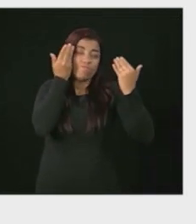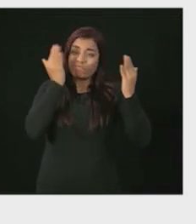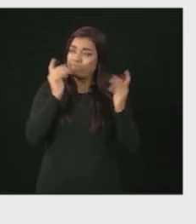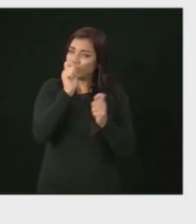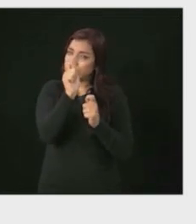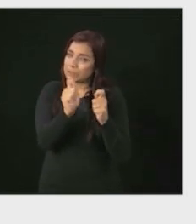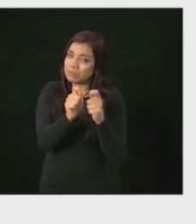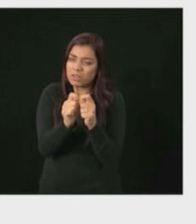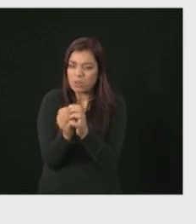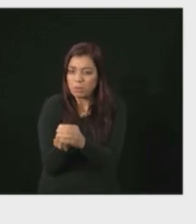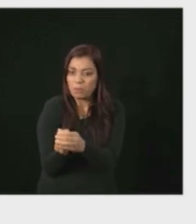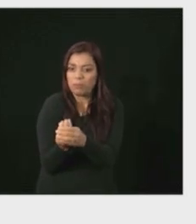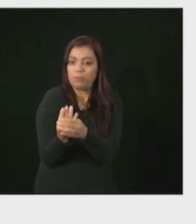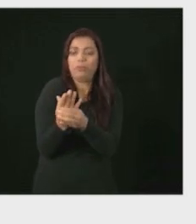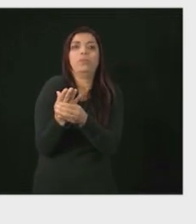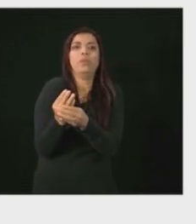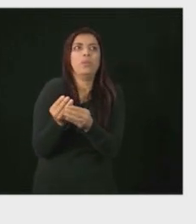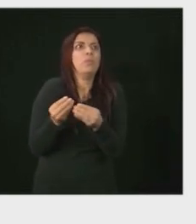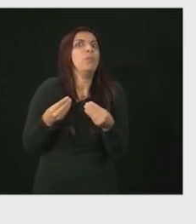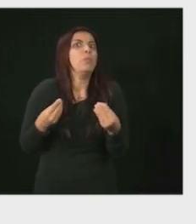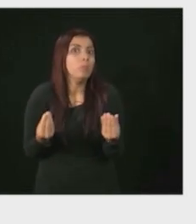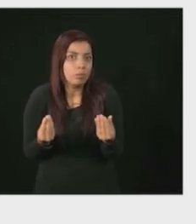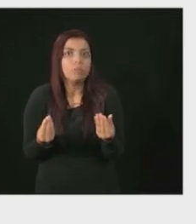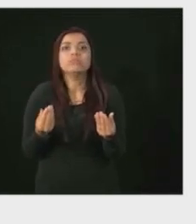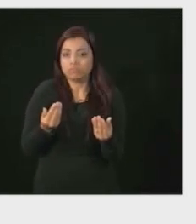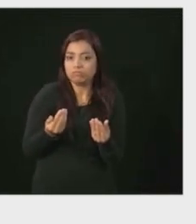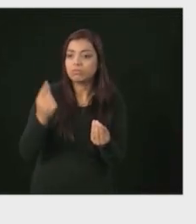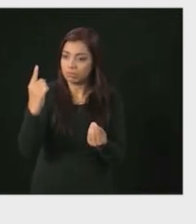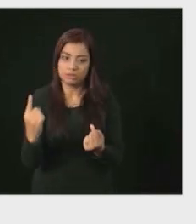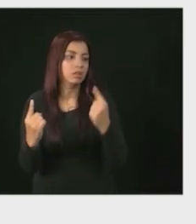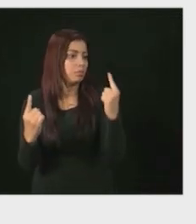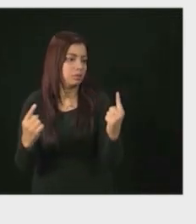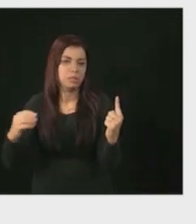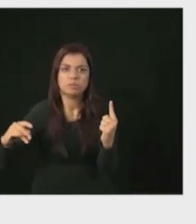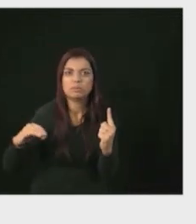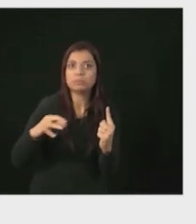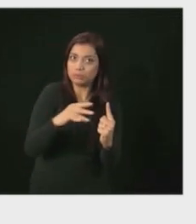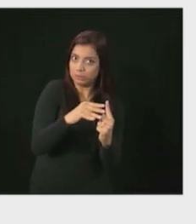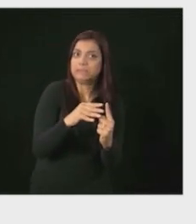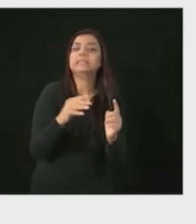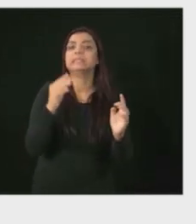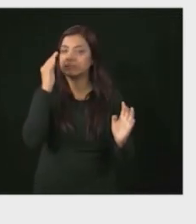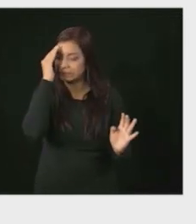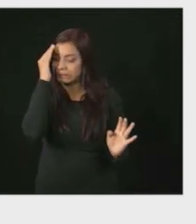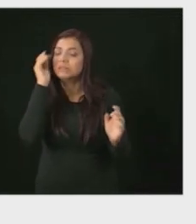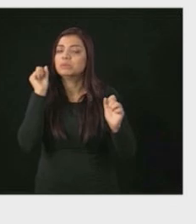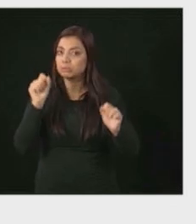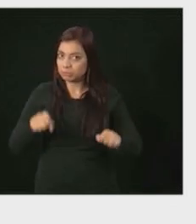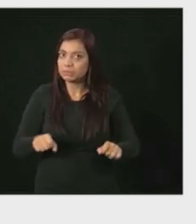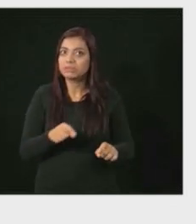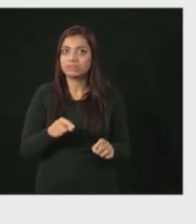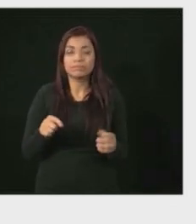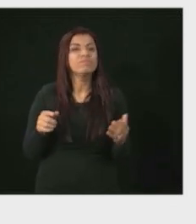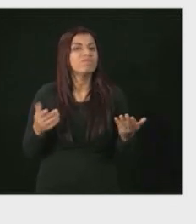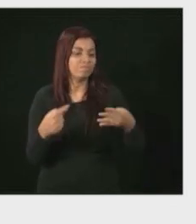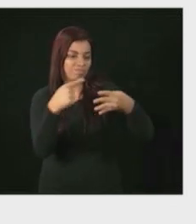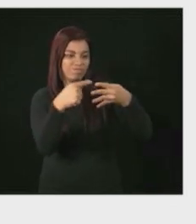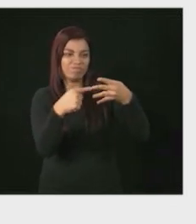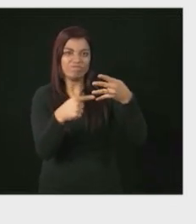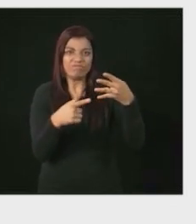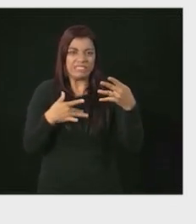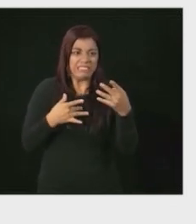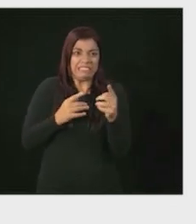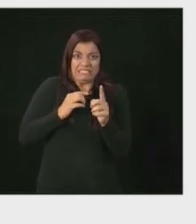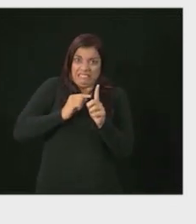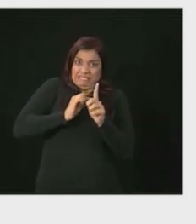portador, se sabe que puede transmitirse de persona a persona. Entre algunos de los síntomas se pueden mencionar fiebre,